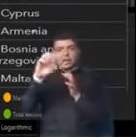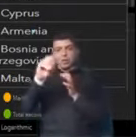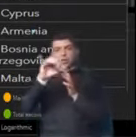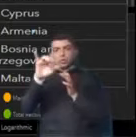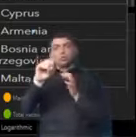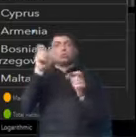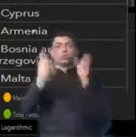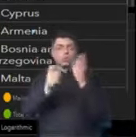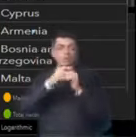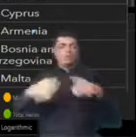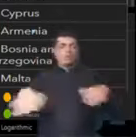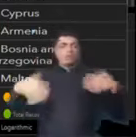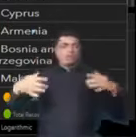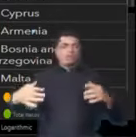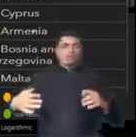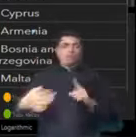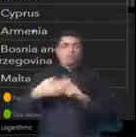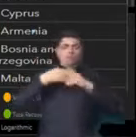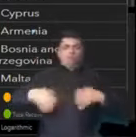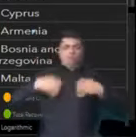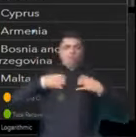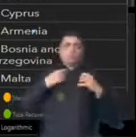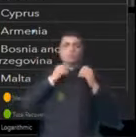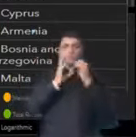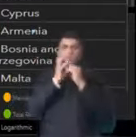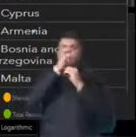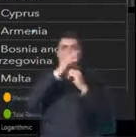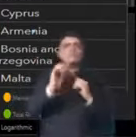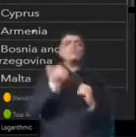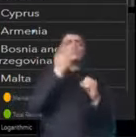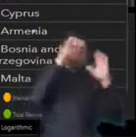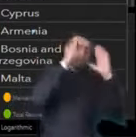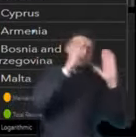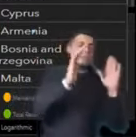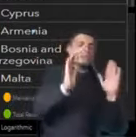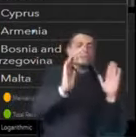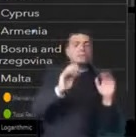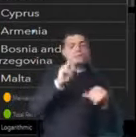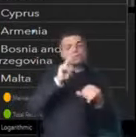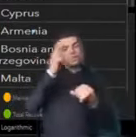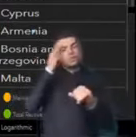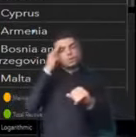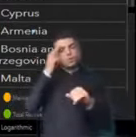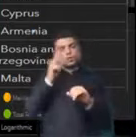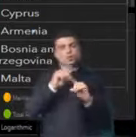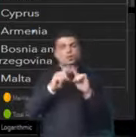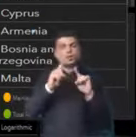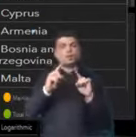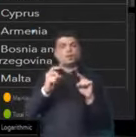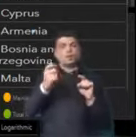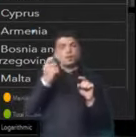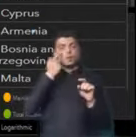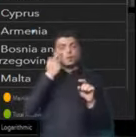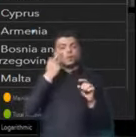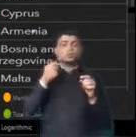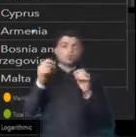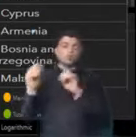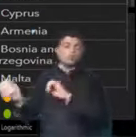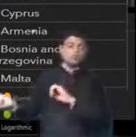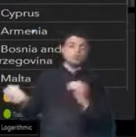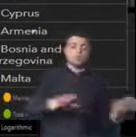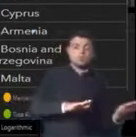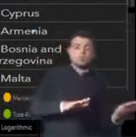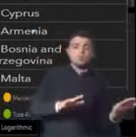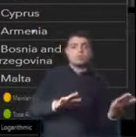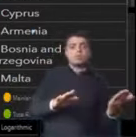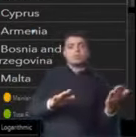prestarle atención al COVID-19, sí es un virus que tiene una menor mortalidad que el MERS, una menor